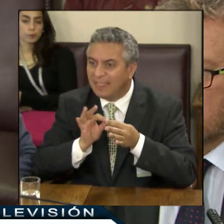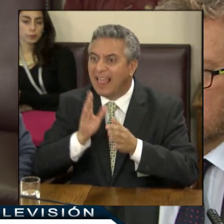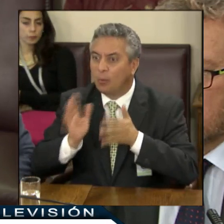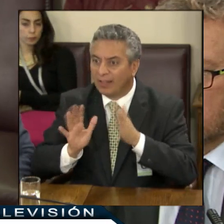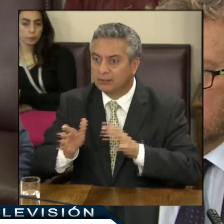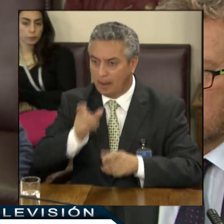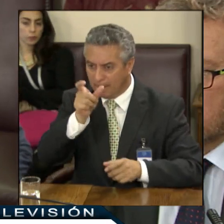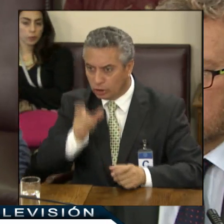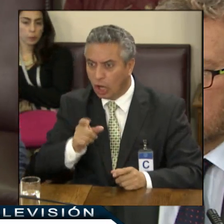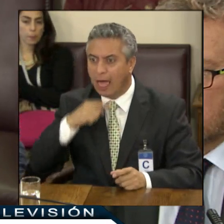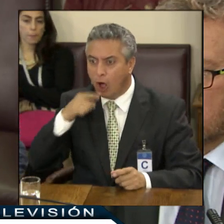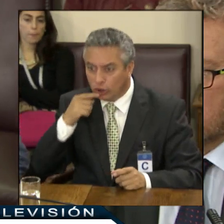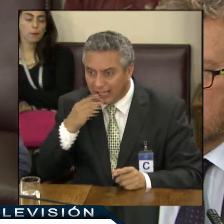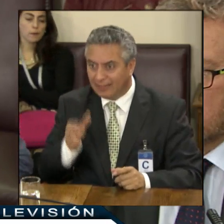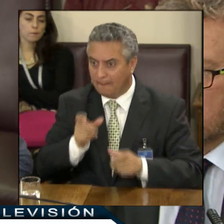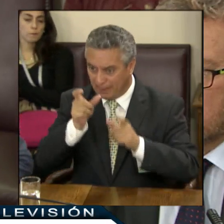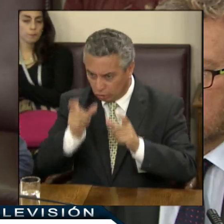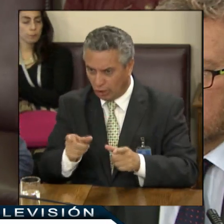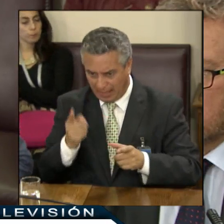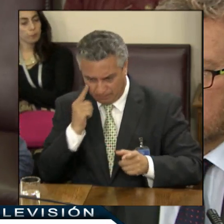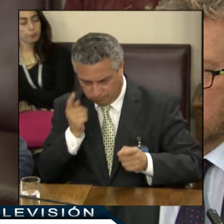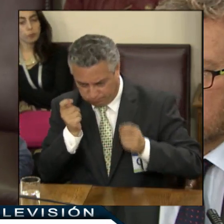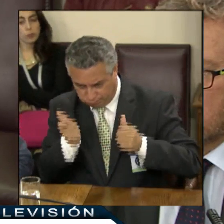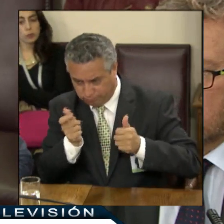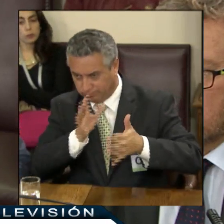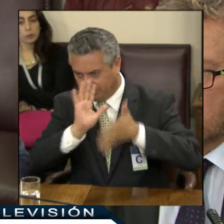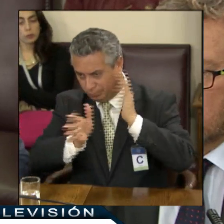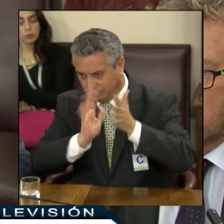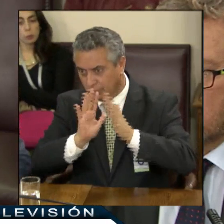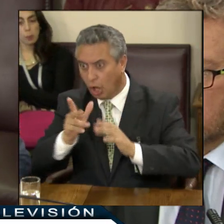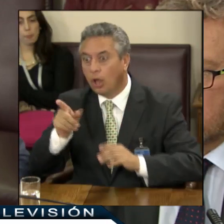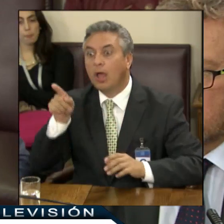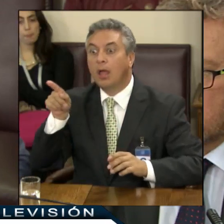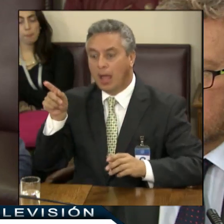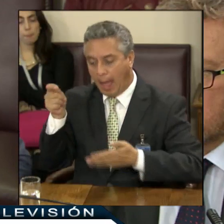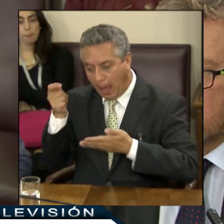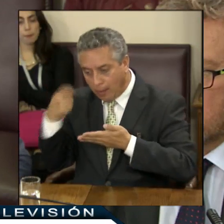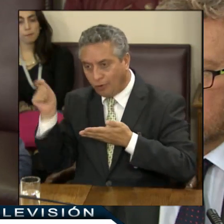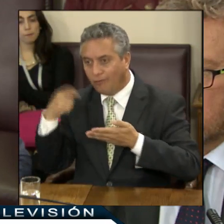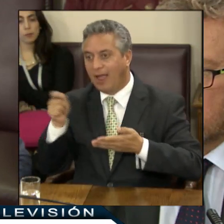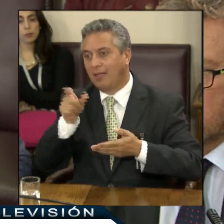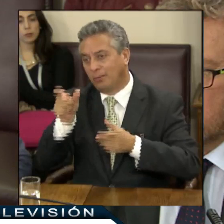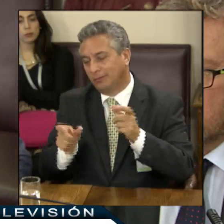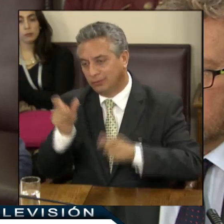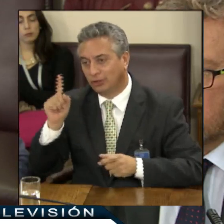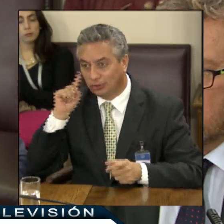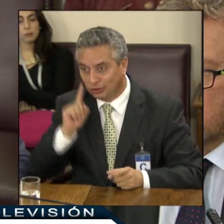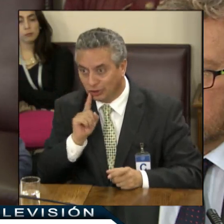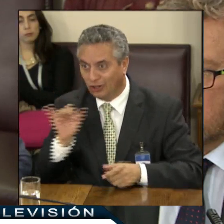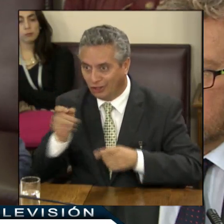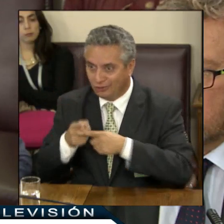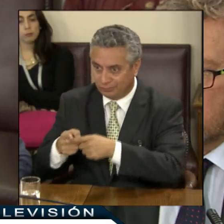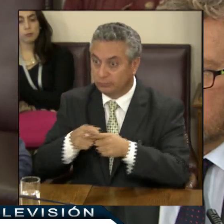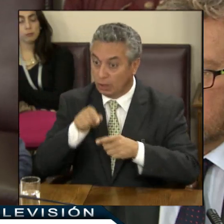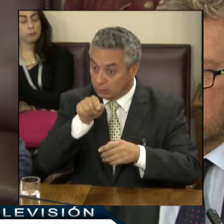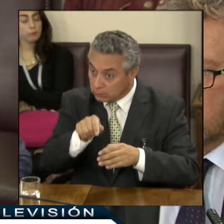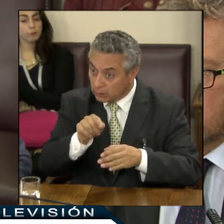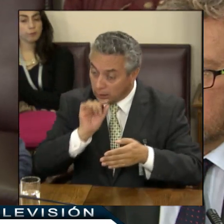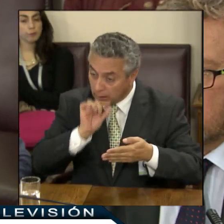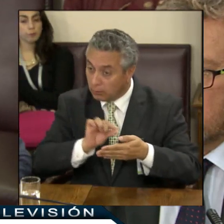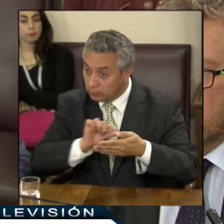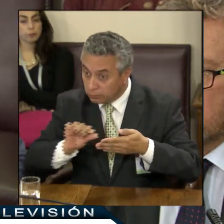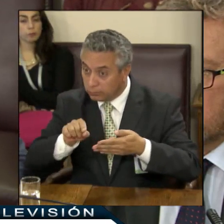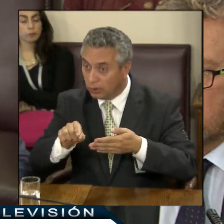son personas oyentes con reconocidas competencias reconocidas por la comunidad sorda y las organizaciones sociales respecto a su interpret